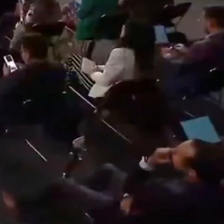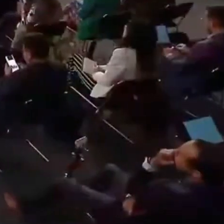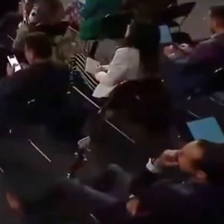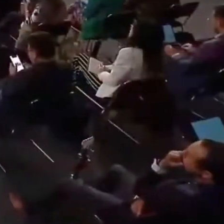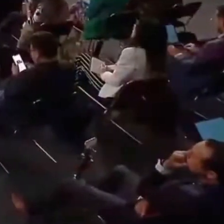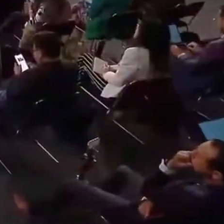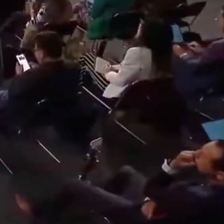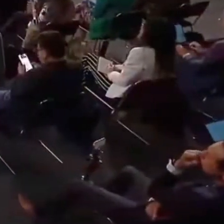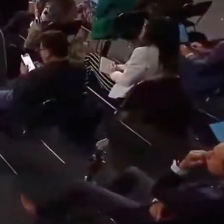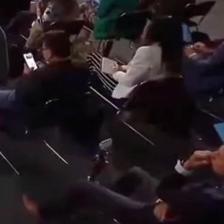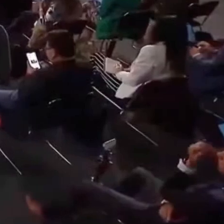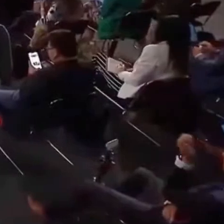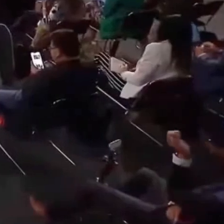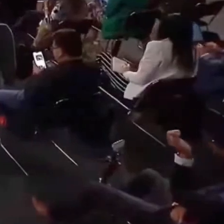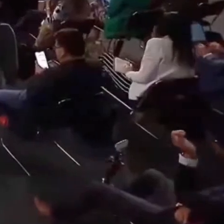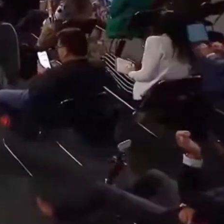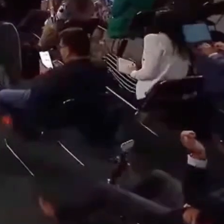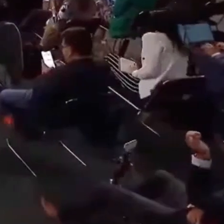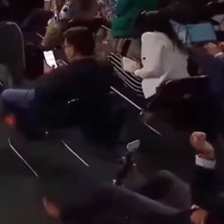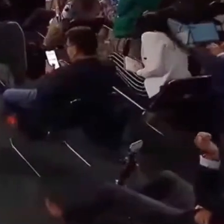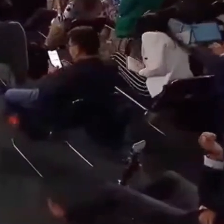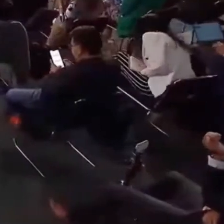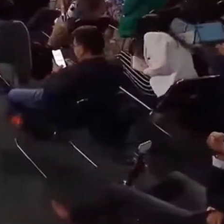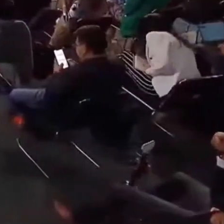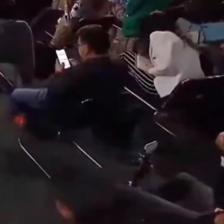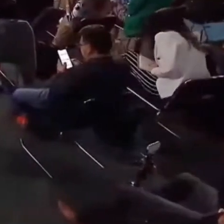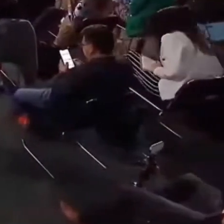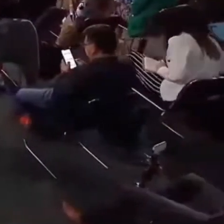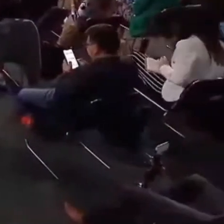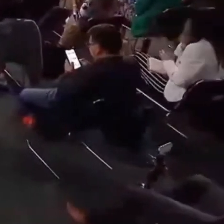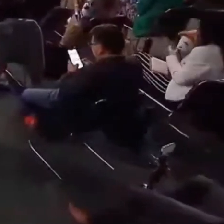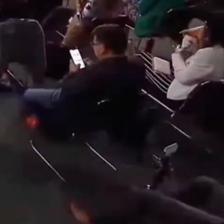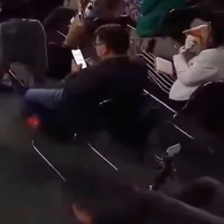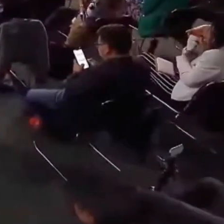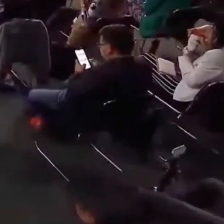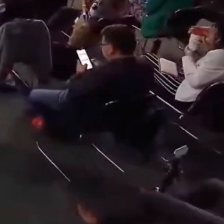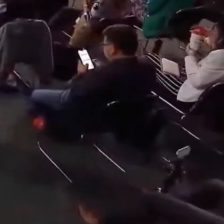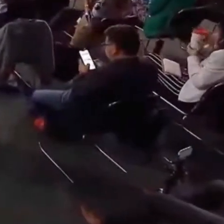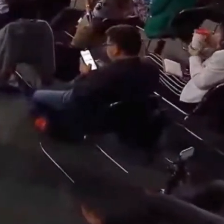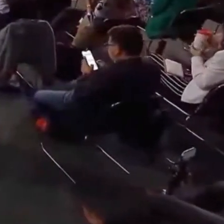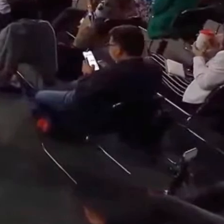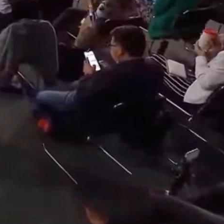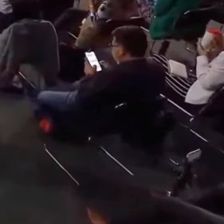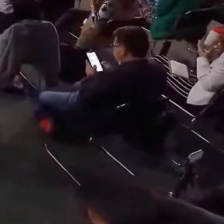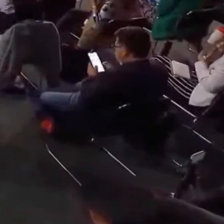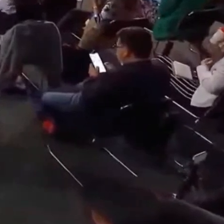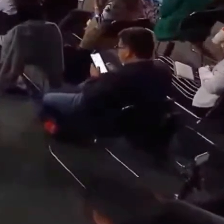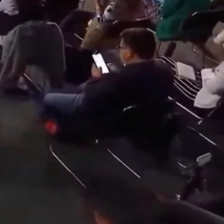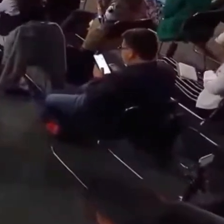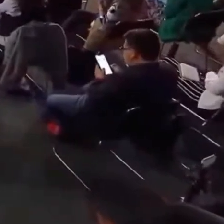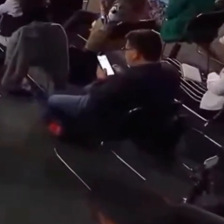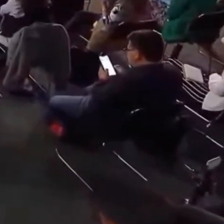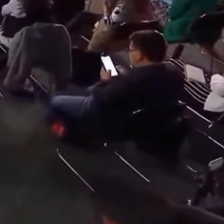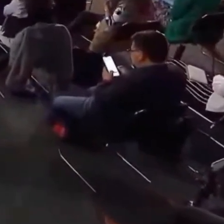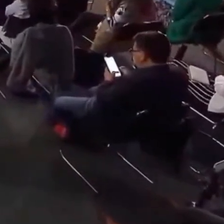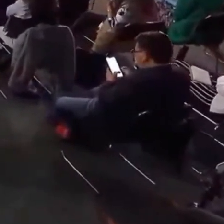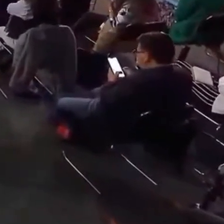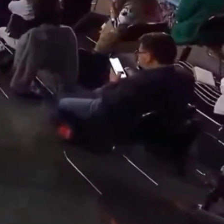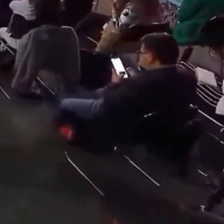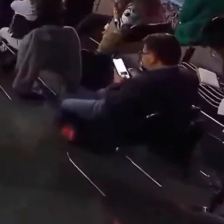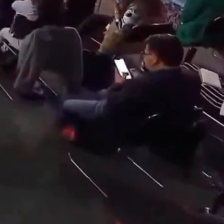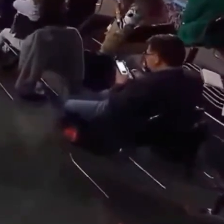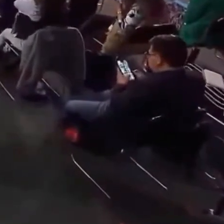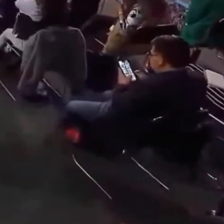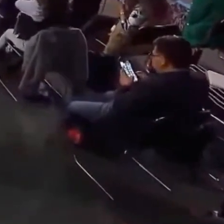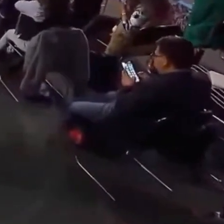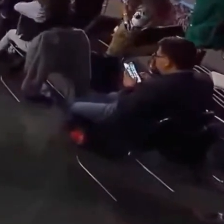Y había quienes las atendían como a todos, llegaba todo el pueblo. Y desde